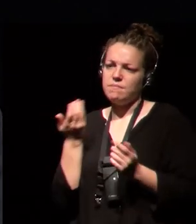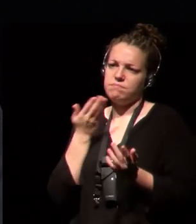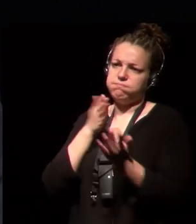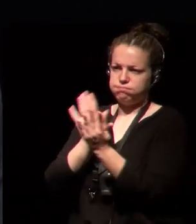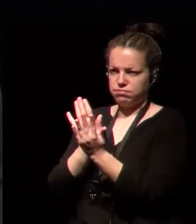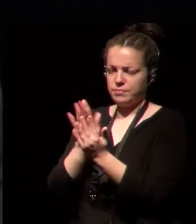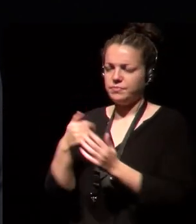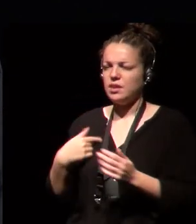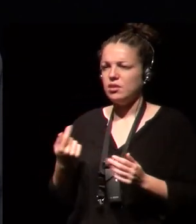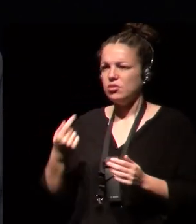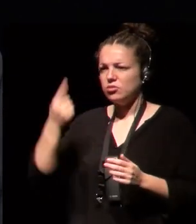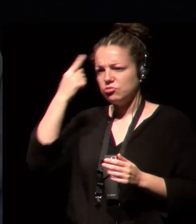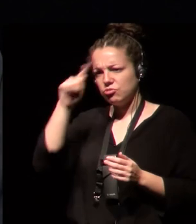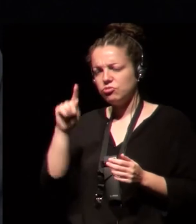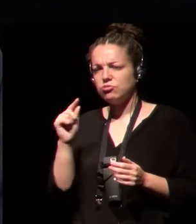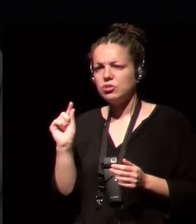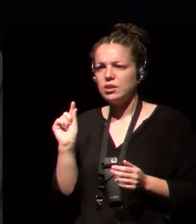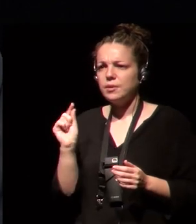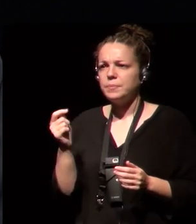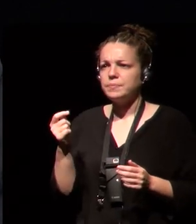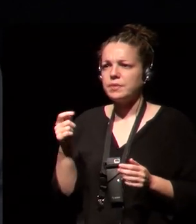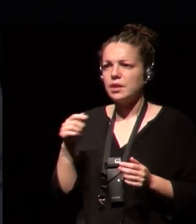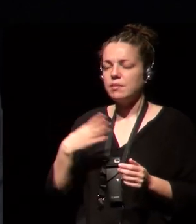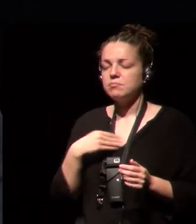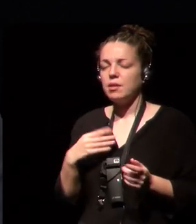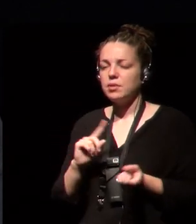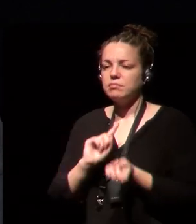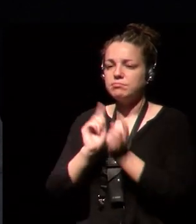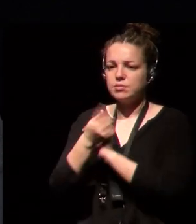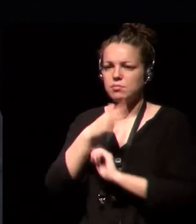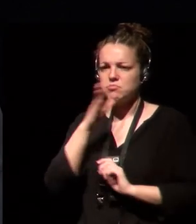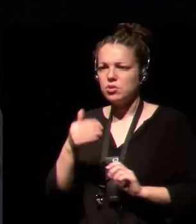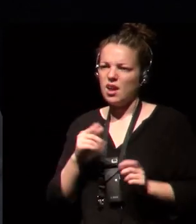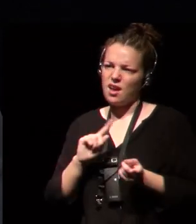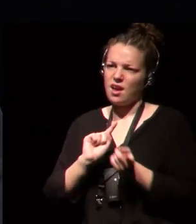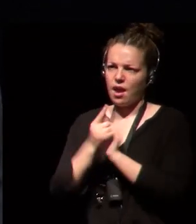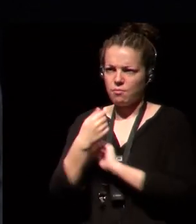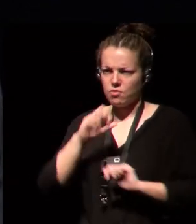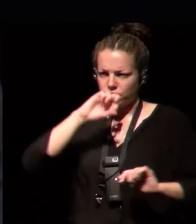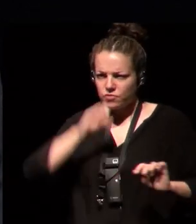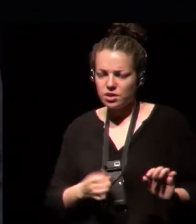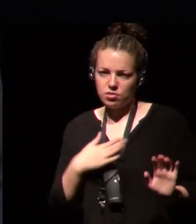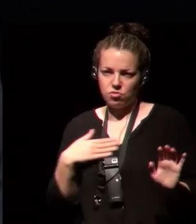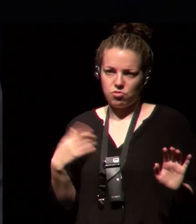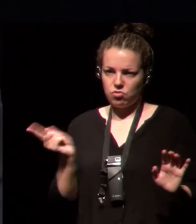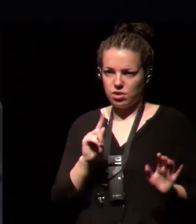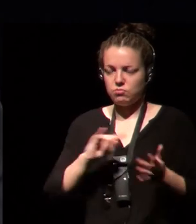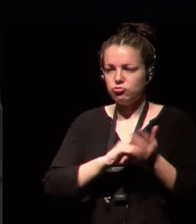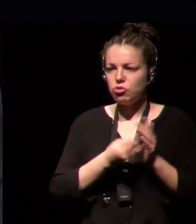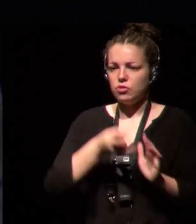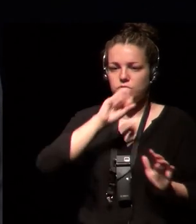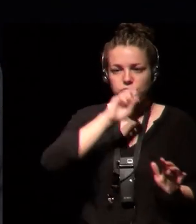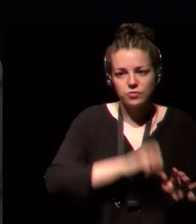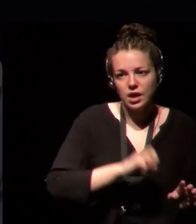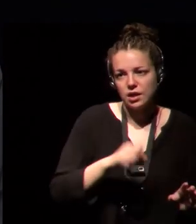papel transformacional siempre y cuando evitemos el cambio fanático, las soluciones fanáticas también, estos planteamientos que